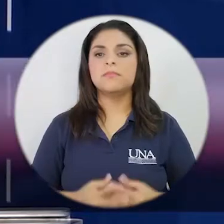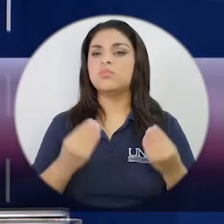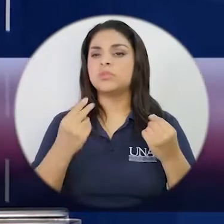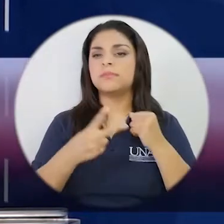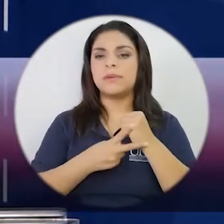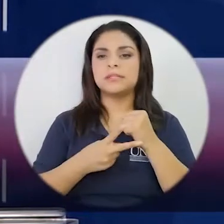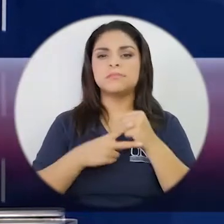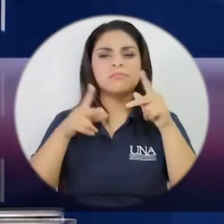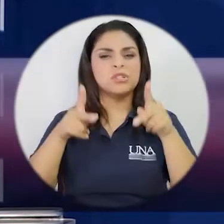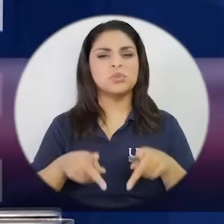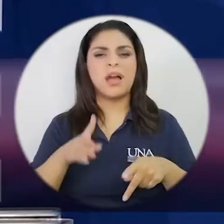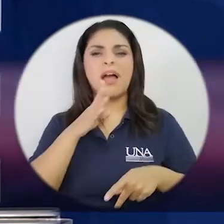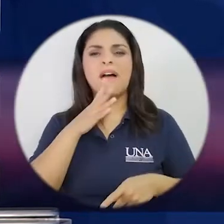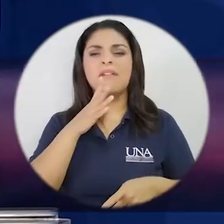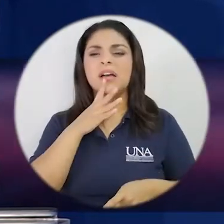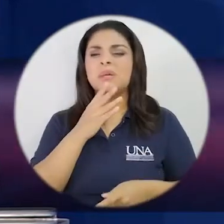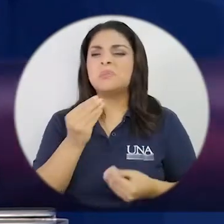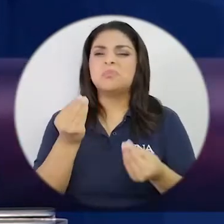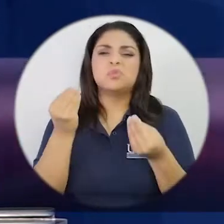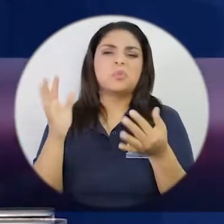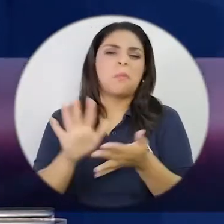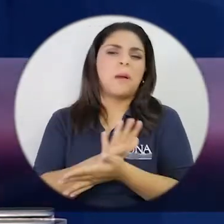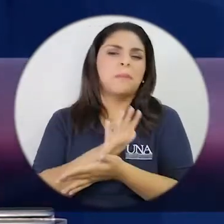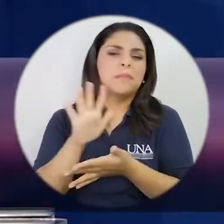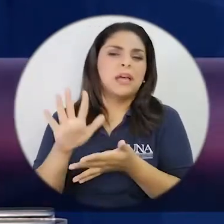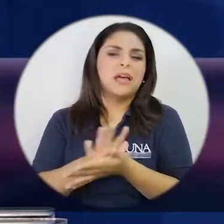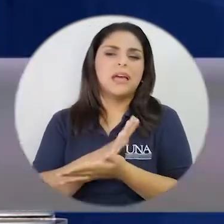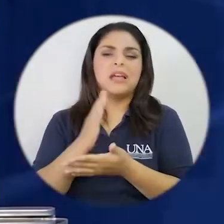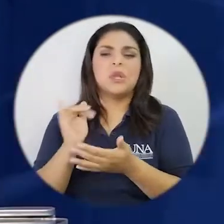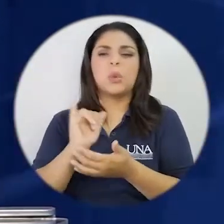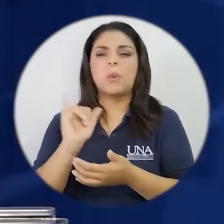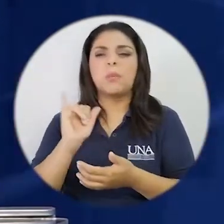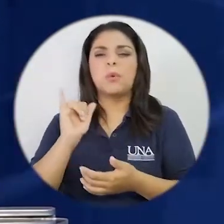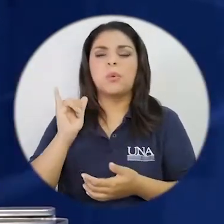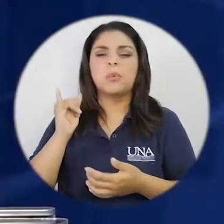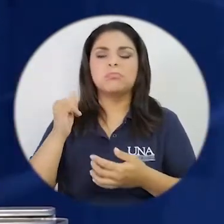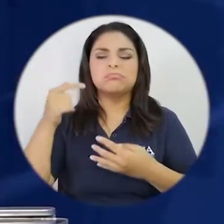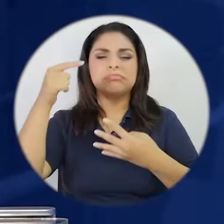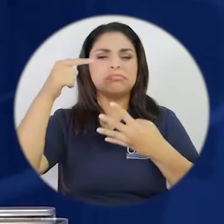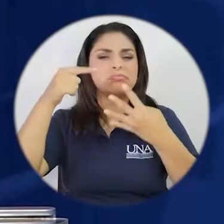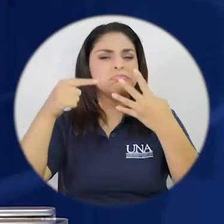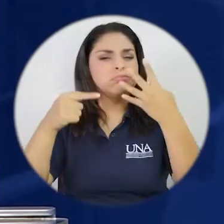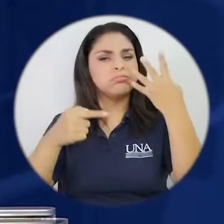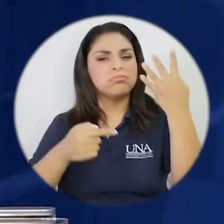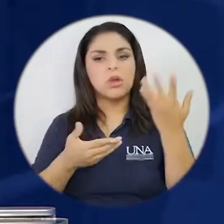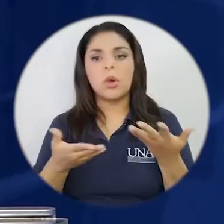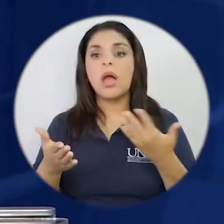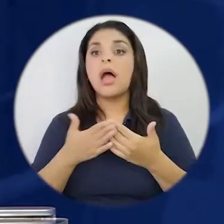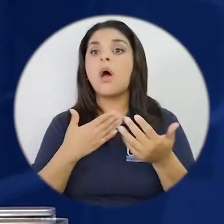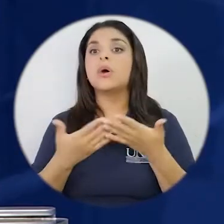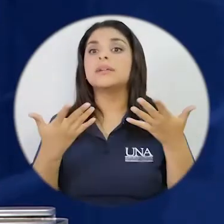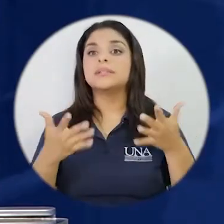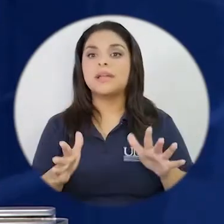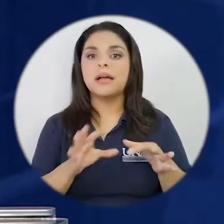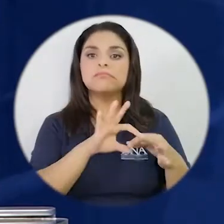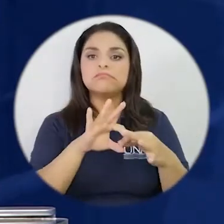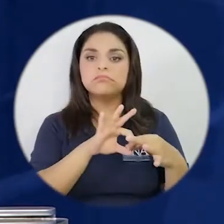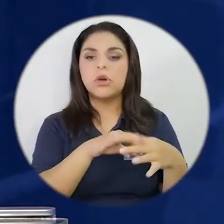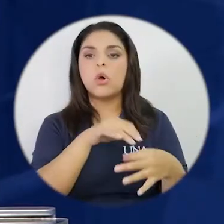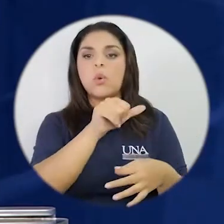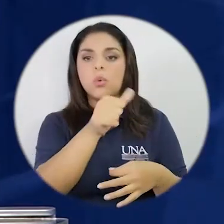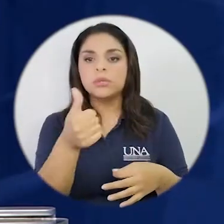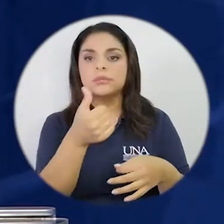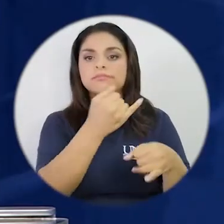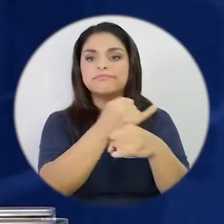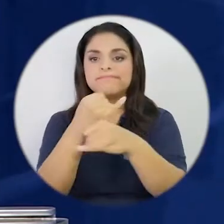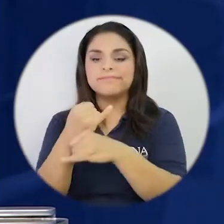gente habla de que es mucha burocracia, que es mucho lo que hay que hacer, a pesar de que sea descentralizado con otras entidades